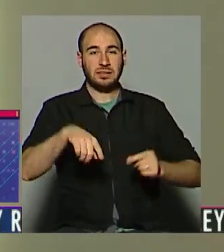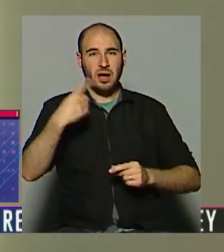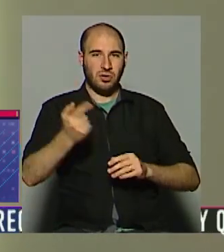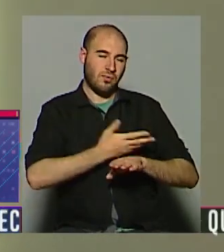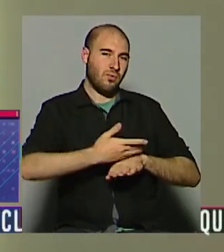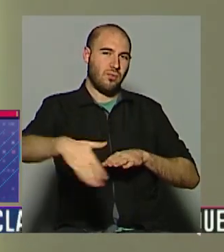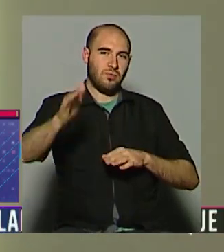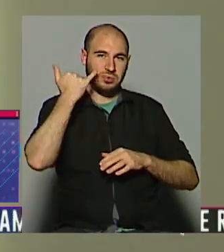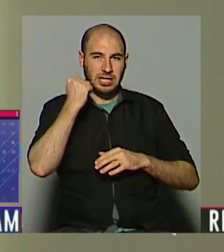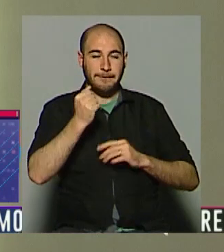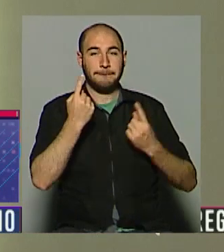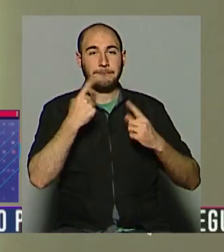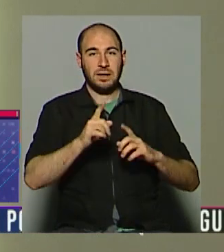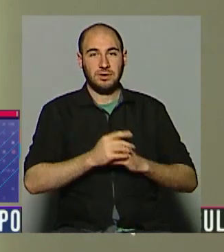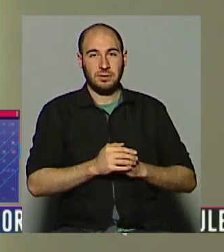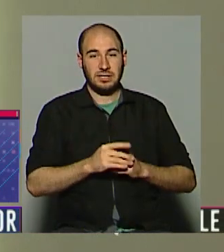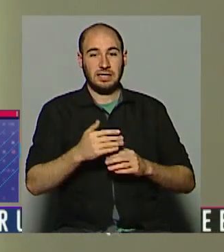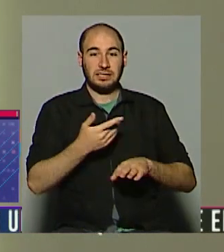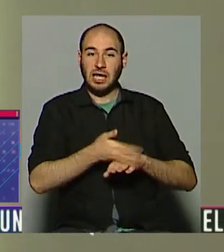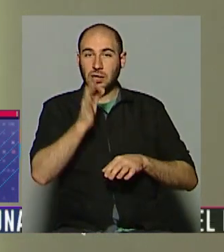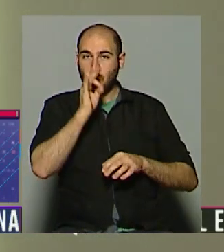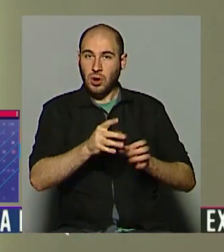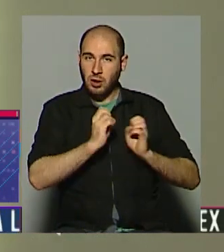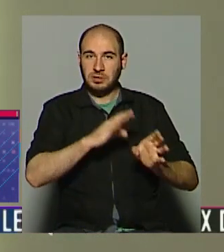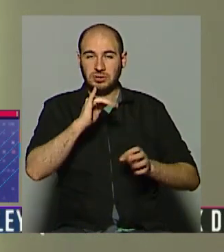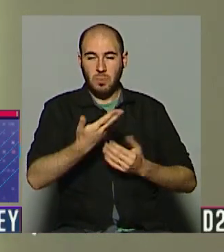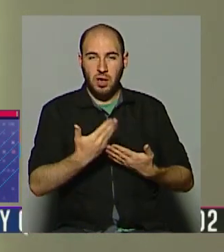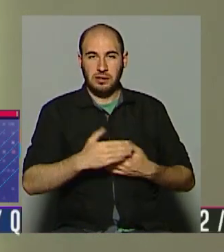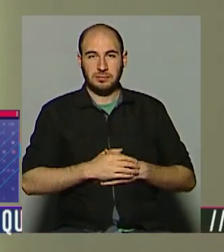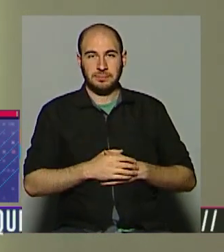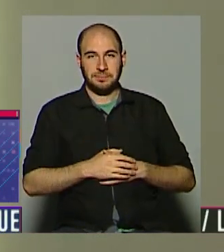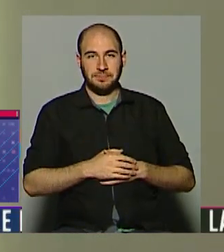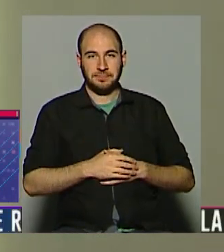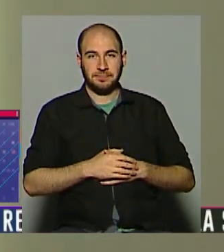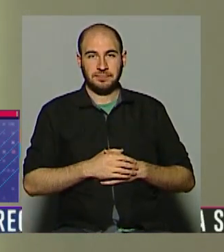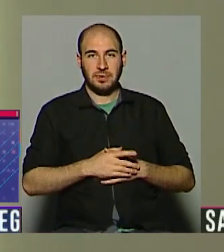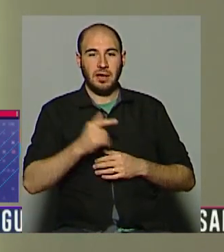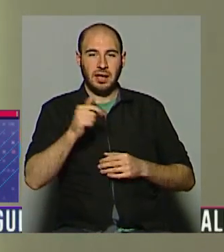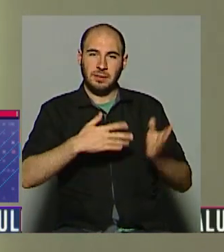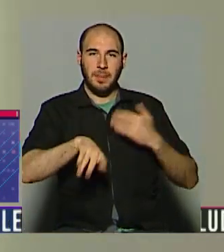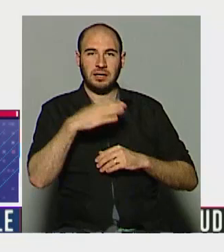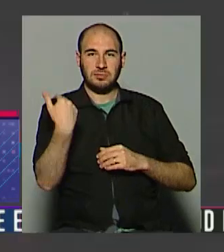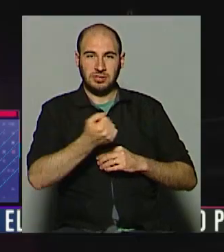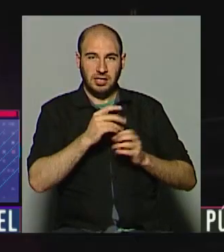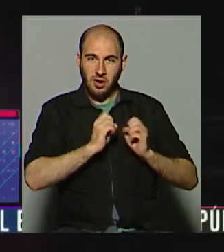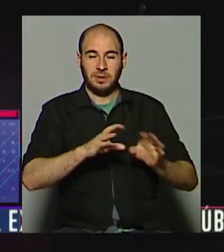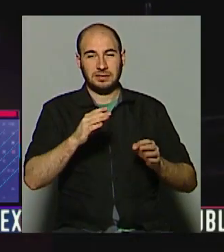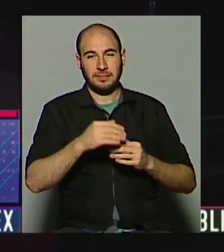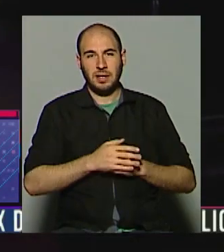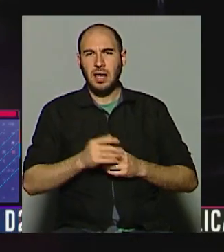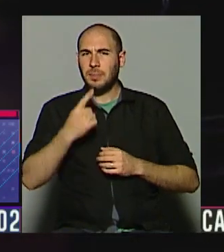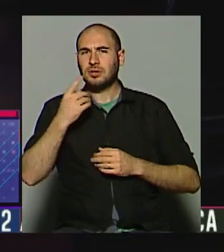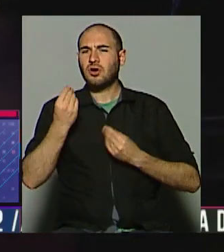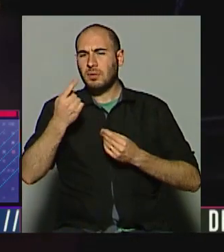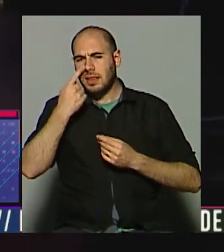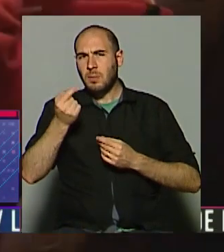mucho más avanzados, pero bueno, nunca es tarde para empezar y es lo más importante, empezar. ¿Y cómo surge